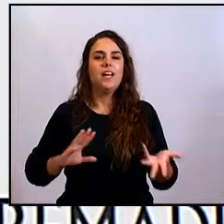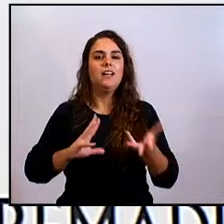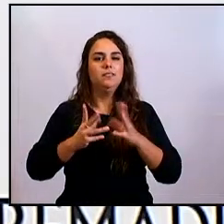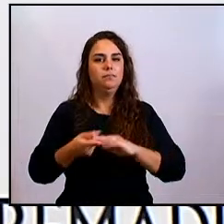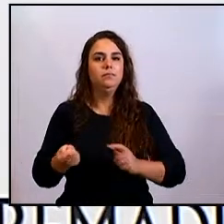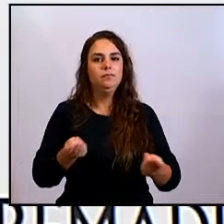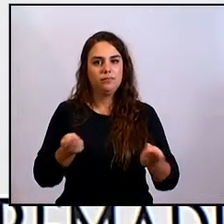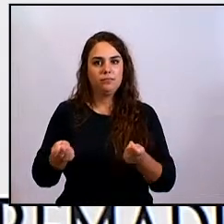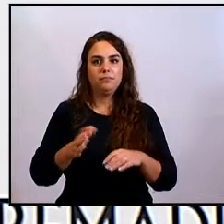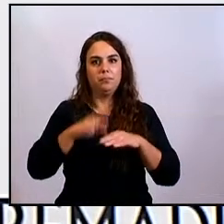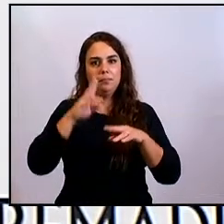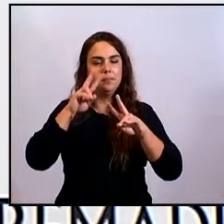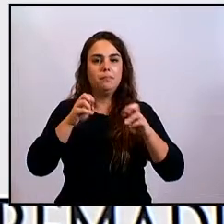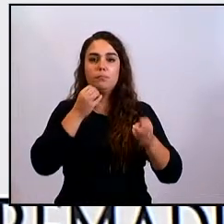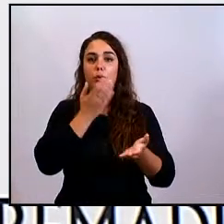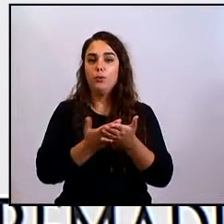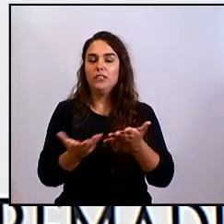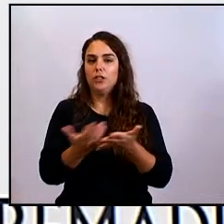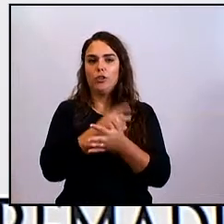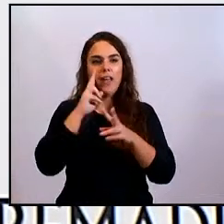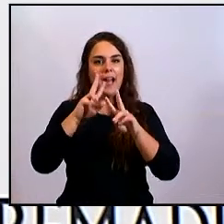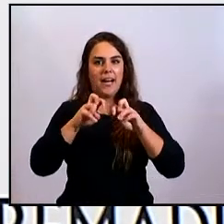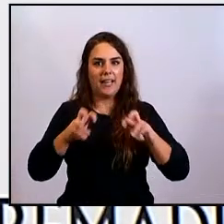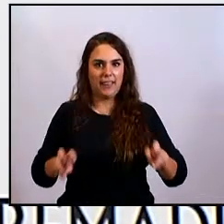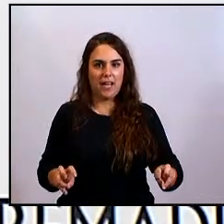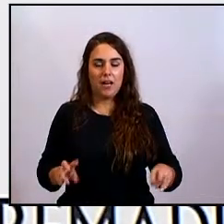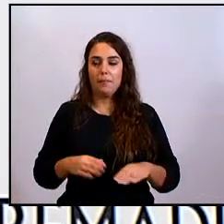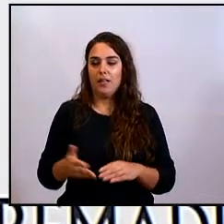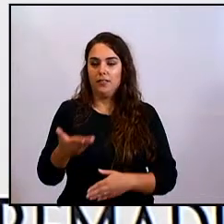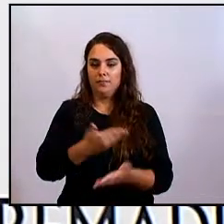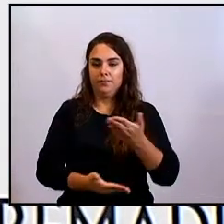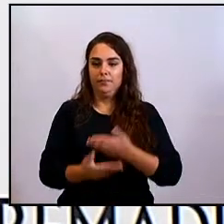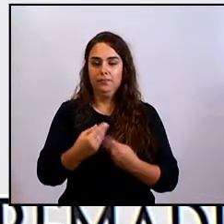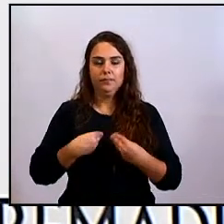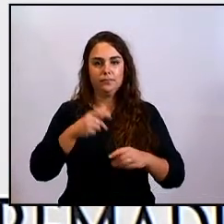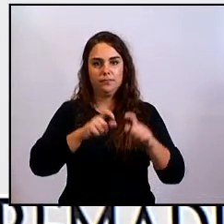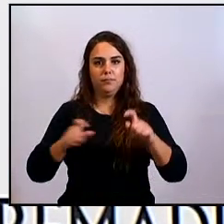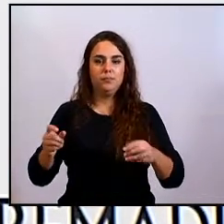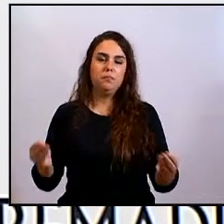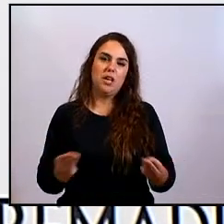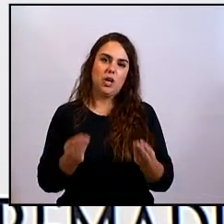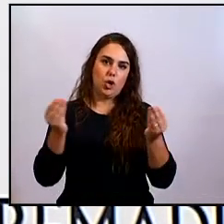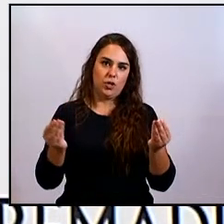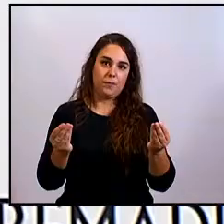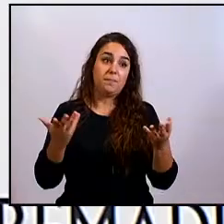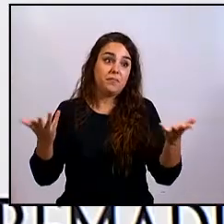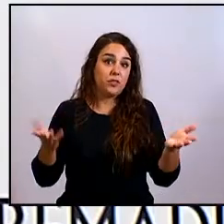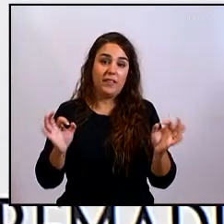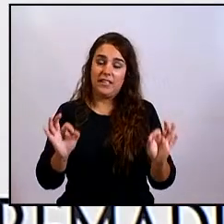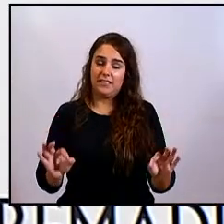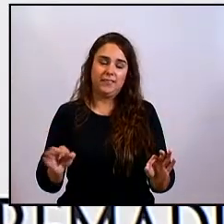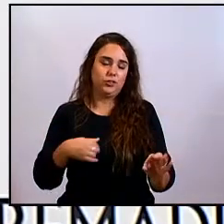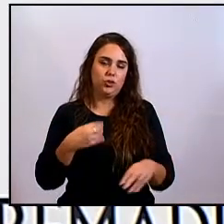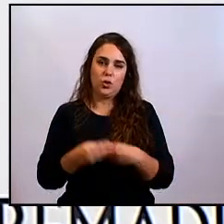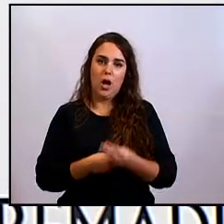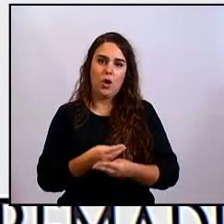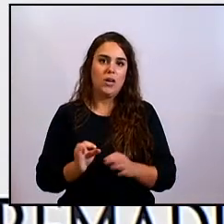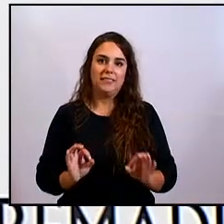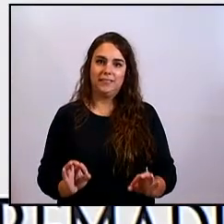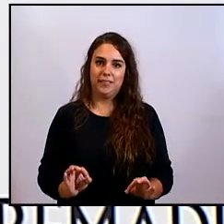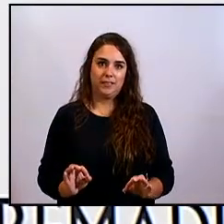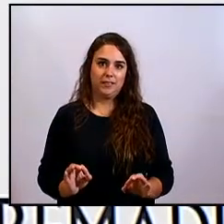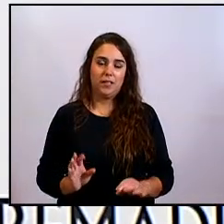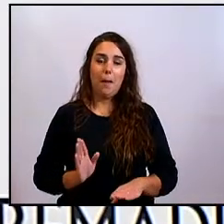a analizar todas las propuestas que contribuyan a mejorar la vida de la gente. Y en ese escenario me pongo, en el escenario de